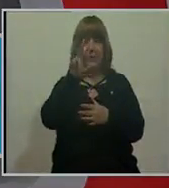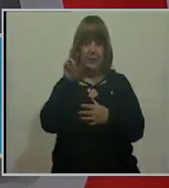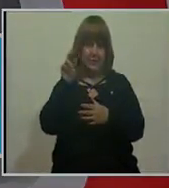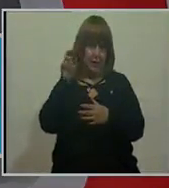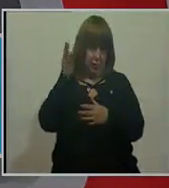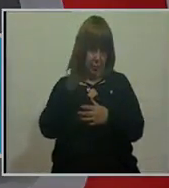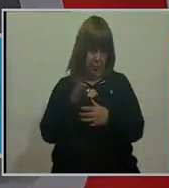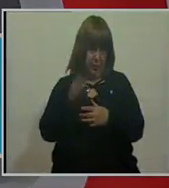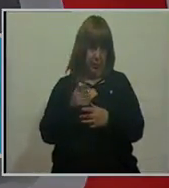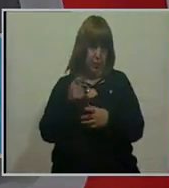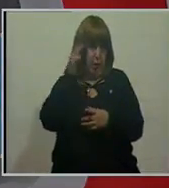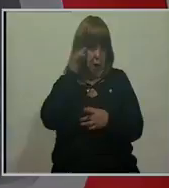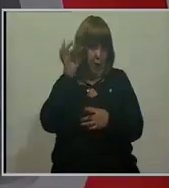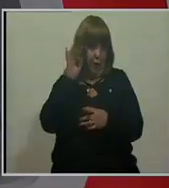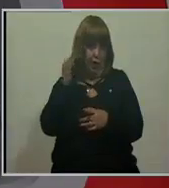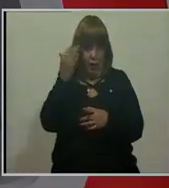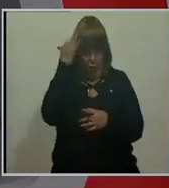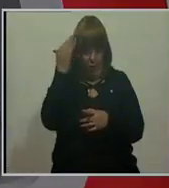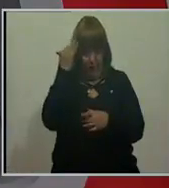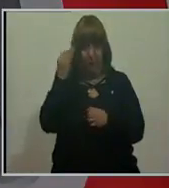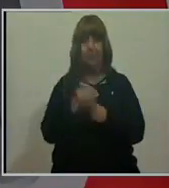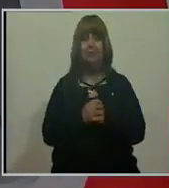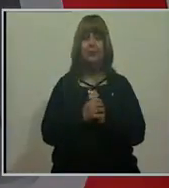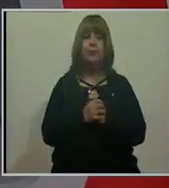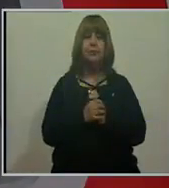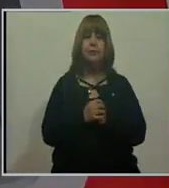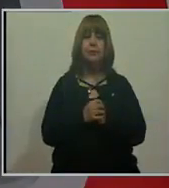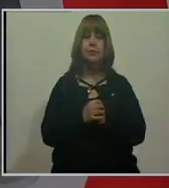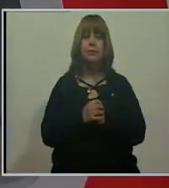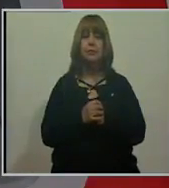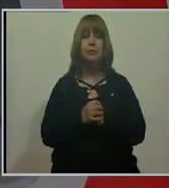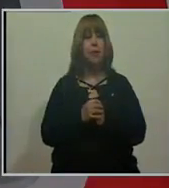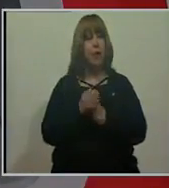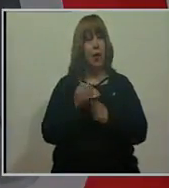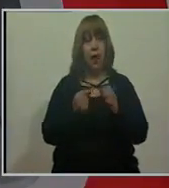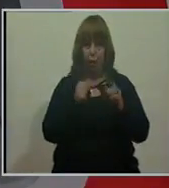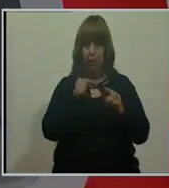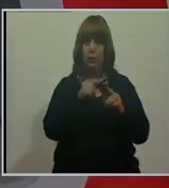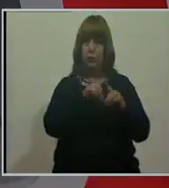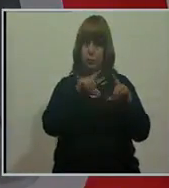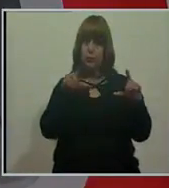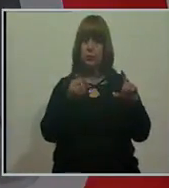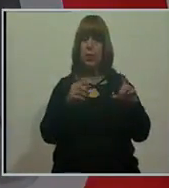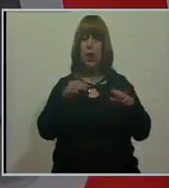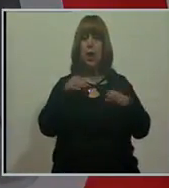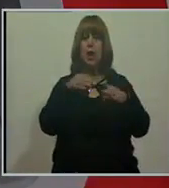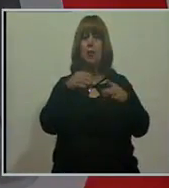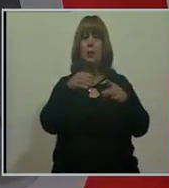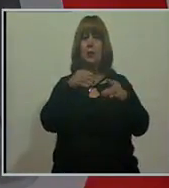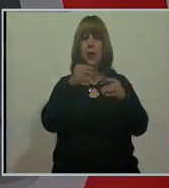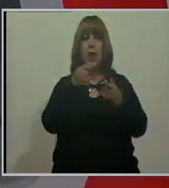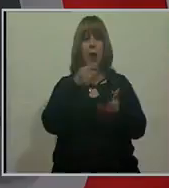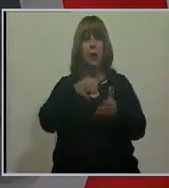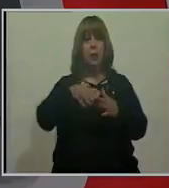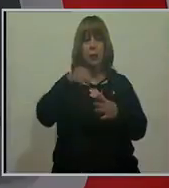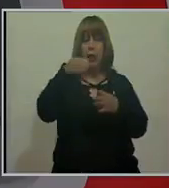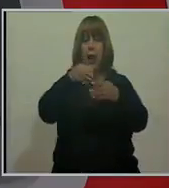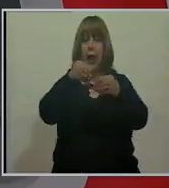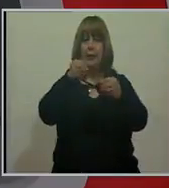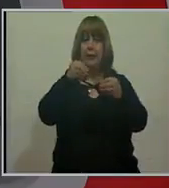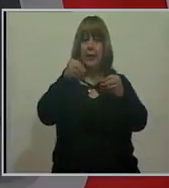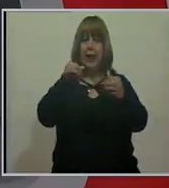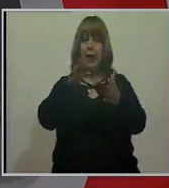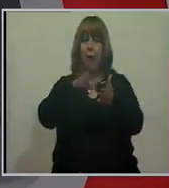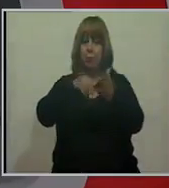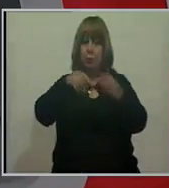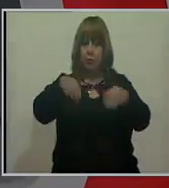de otra suba, y esta nos preocupa a todos en realidad porque tiene que ver con la suba del precio de la bolsa de la harina. Porque ha